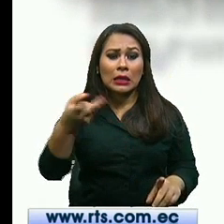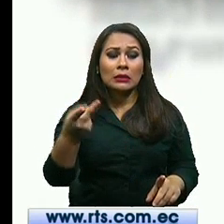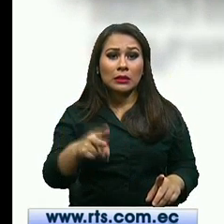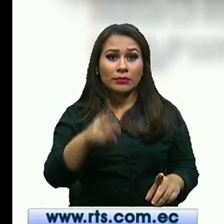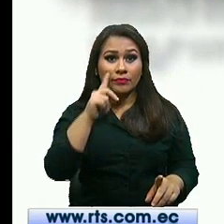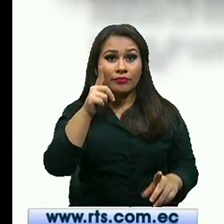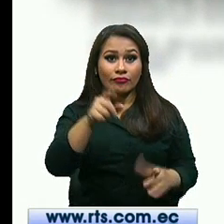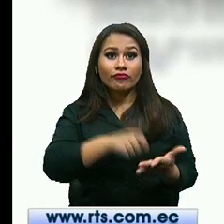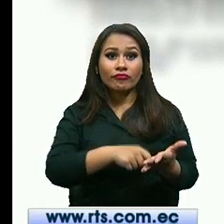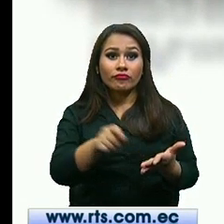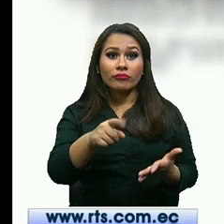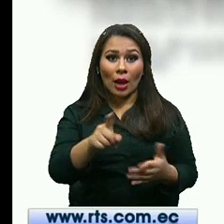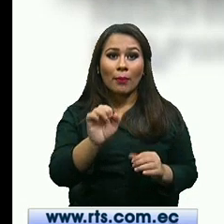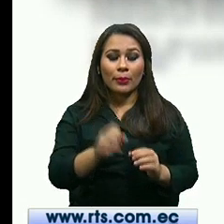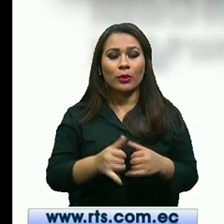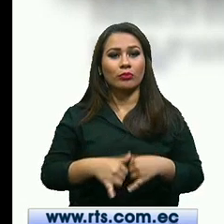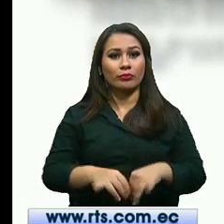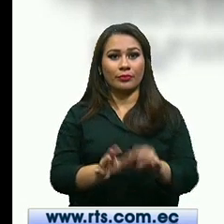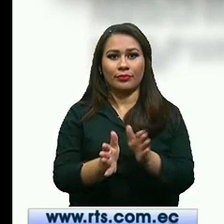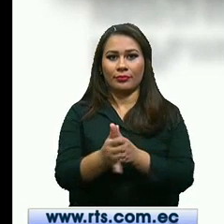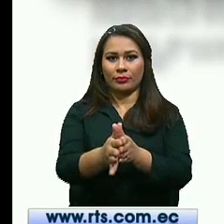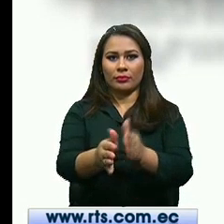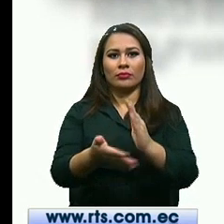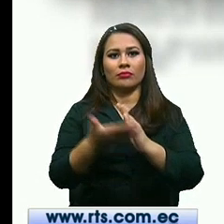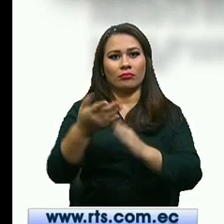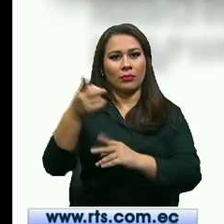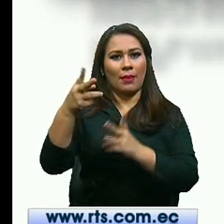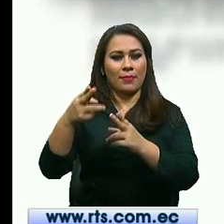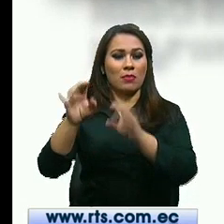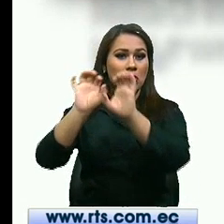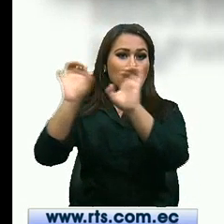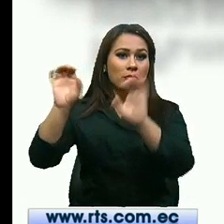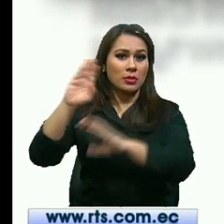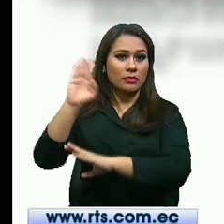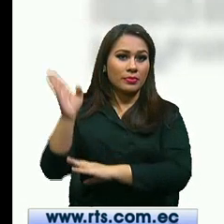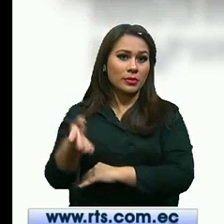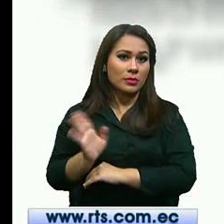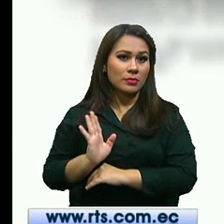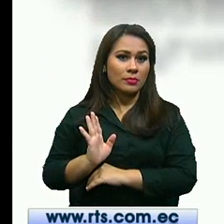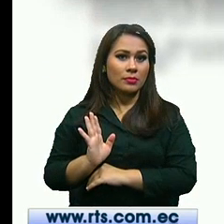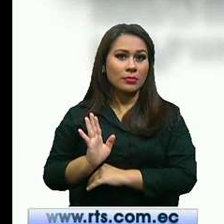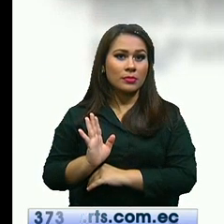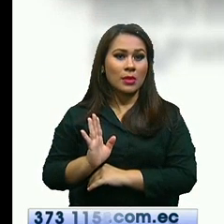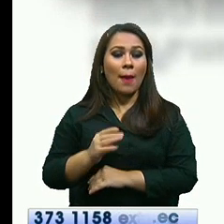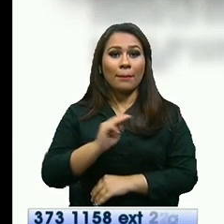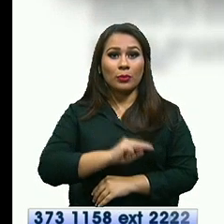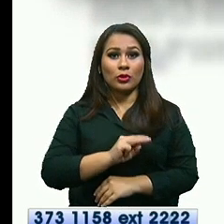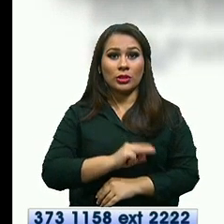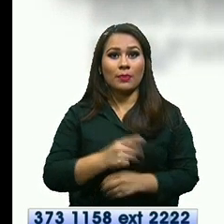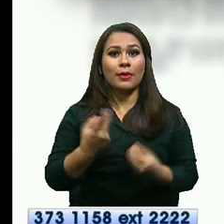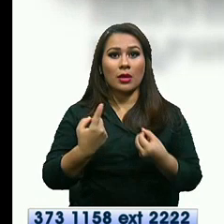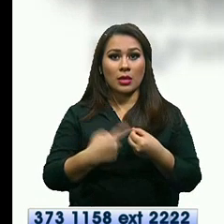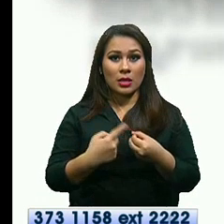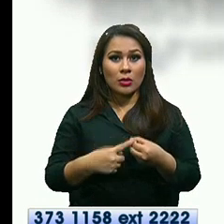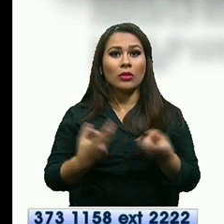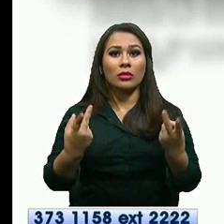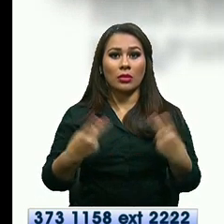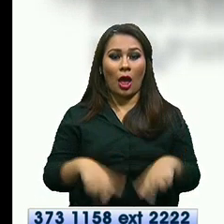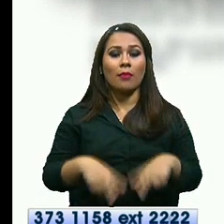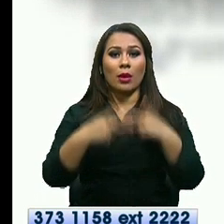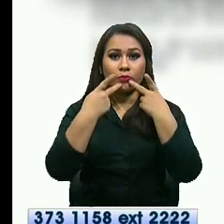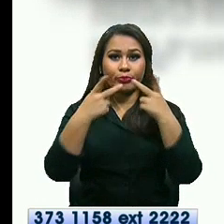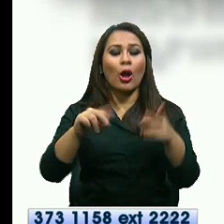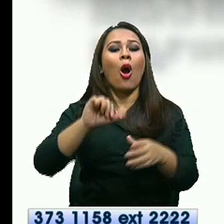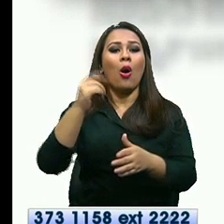para la construcción del Metro de Quito, entre ellos el integrado por Acciona Odebrecht. El municipio del Distrito Metropolitano de Quito, concluye